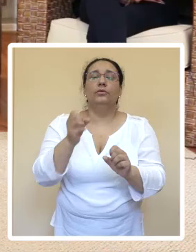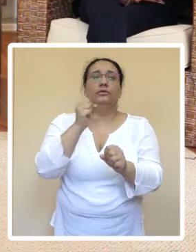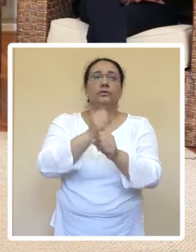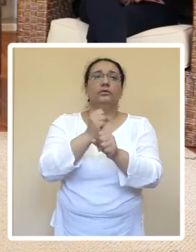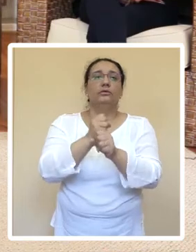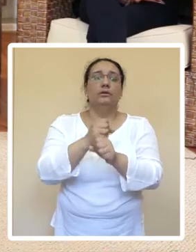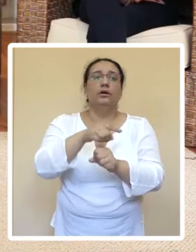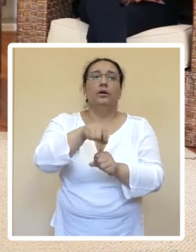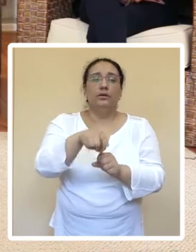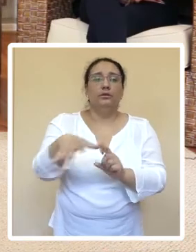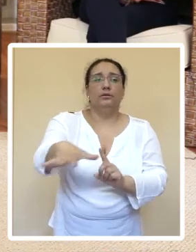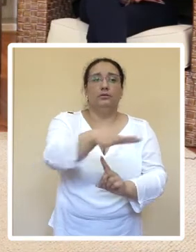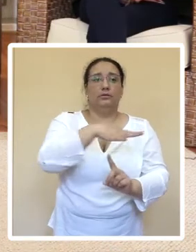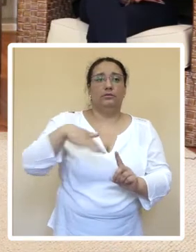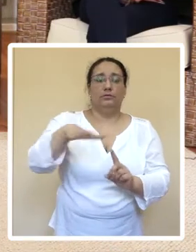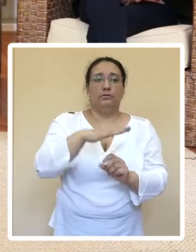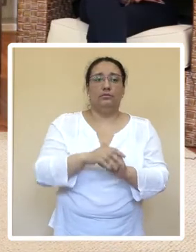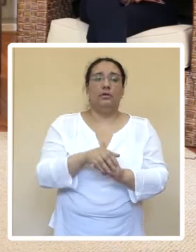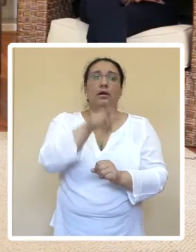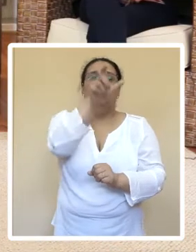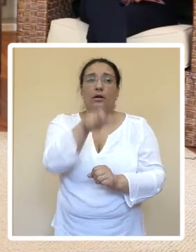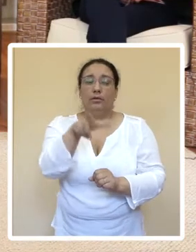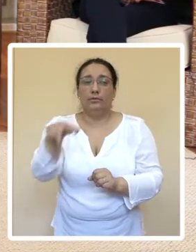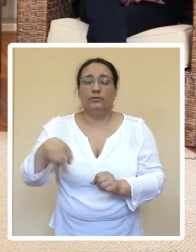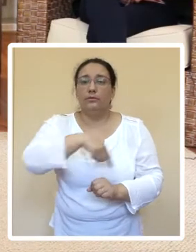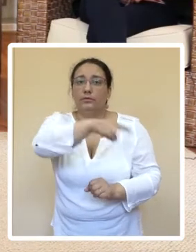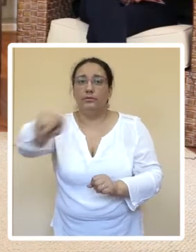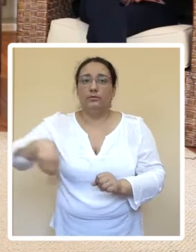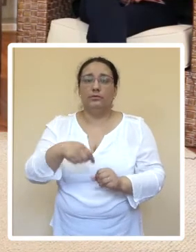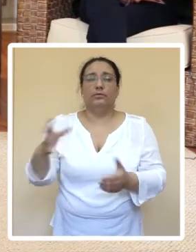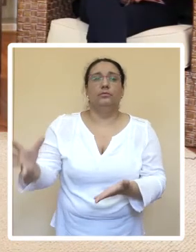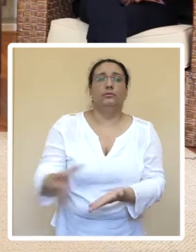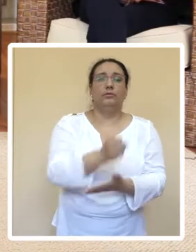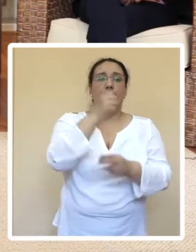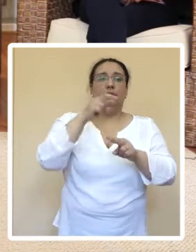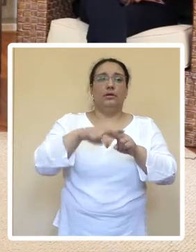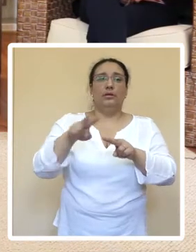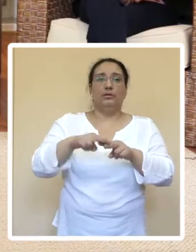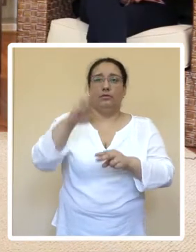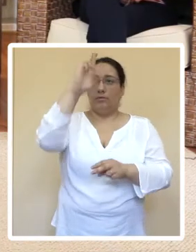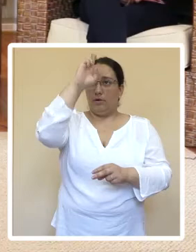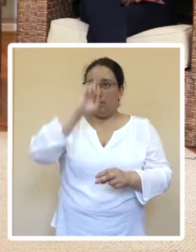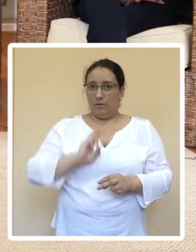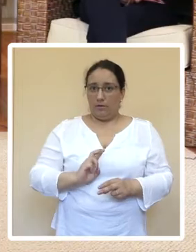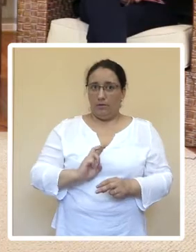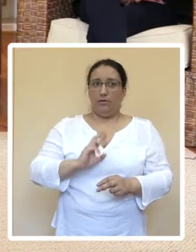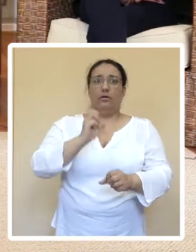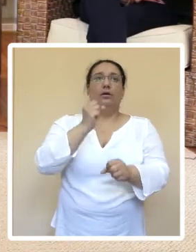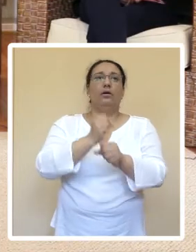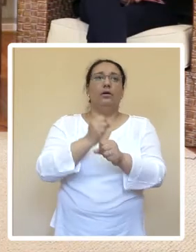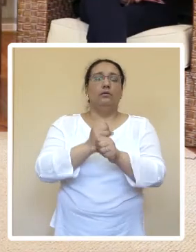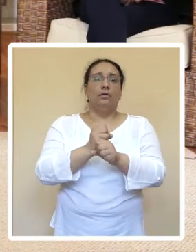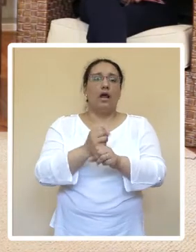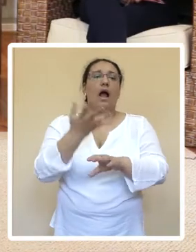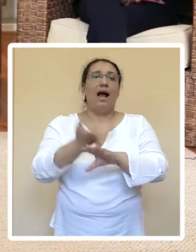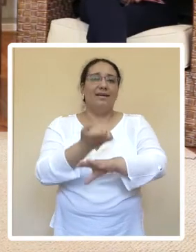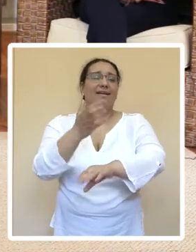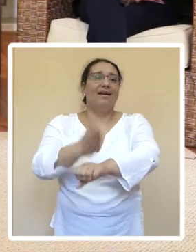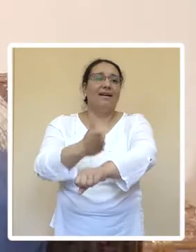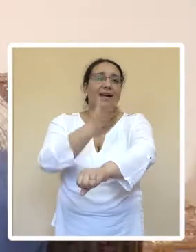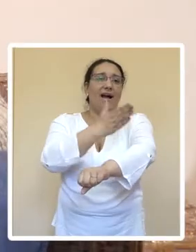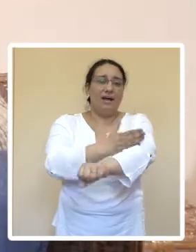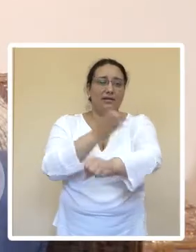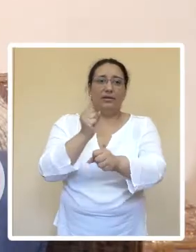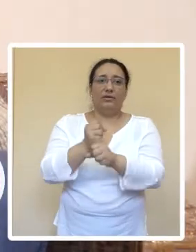situaciones? Dentro de las personas que nosotros le hemos logrado hacer el perfil laboral, también hay un trabajo con las familias, ¿cierto? Con